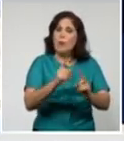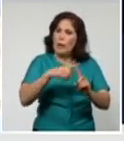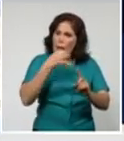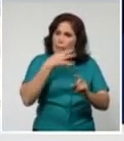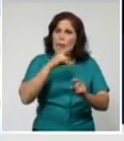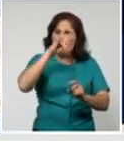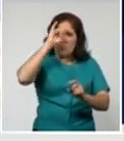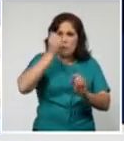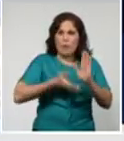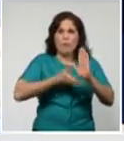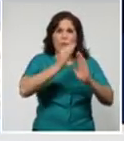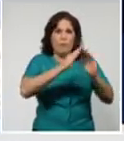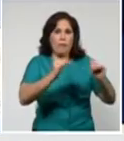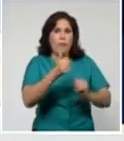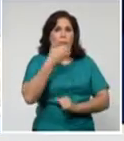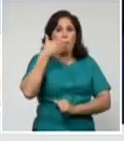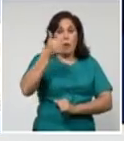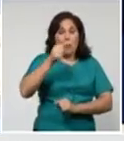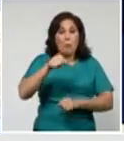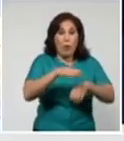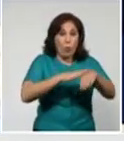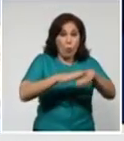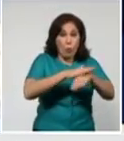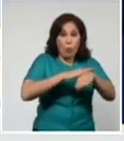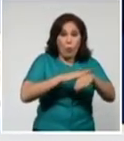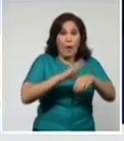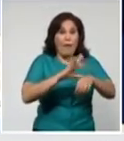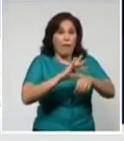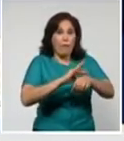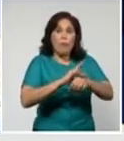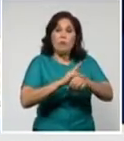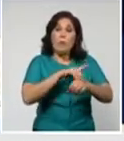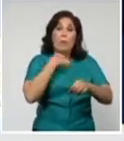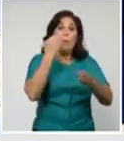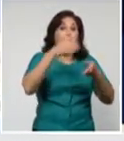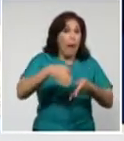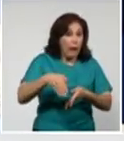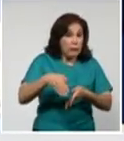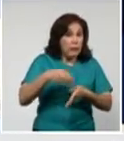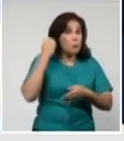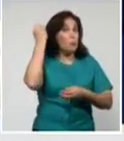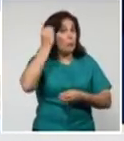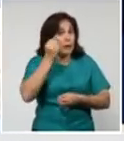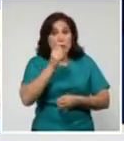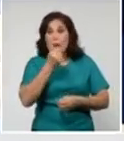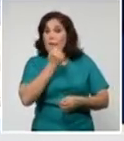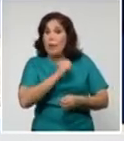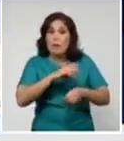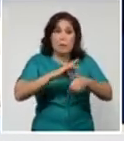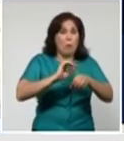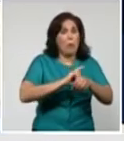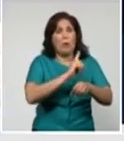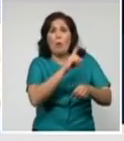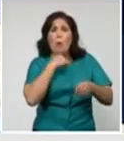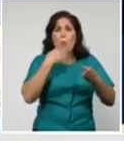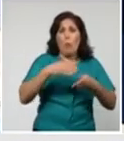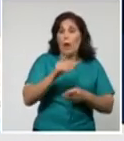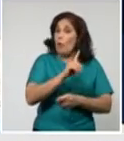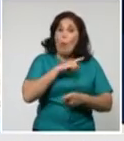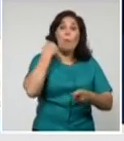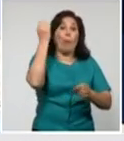vida, pero sin cura, que mata, como digo yo, para hablar crudamente, para no estar, no, que fallece, no, que